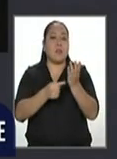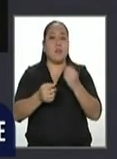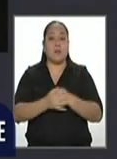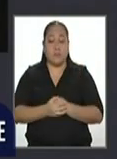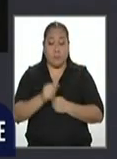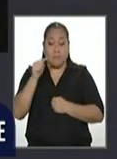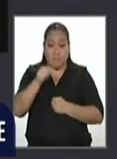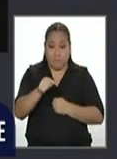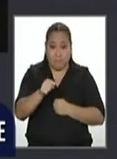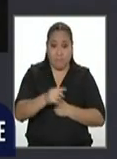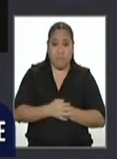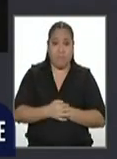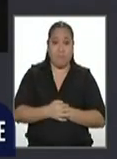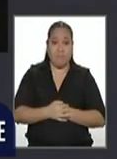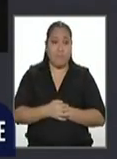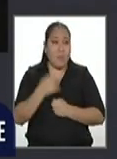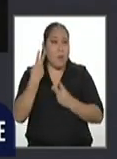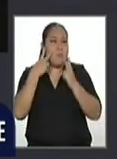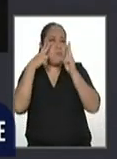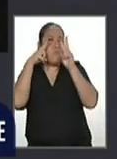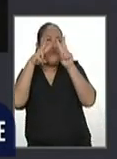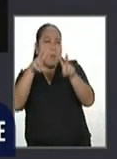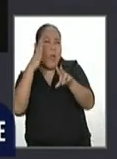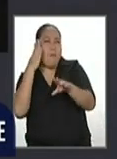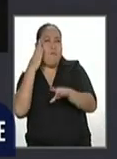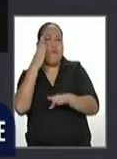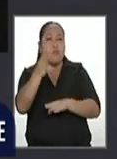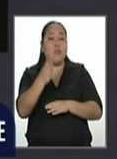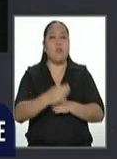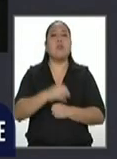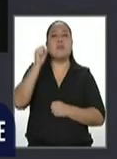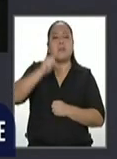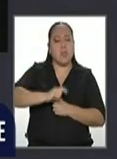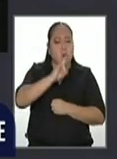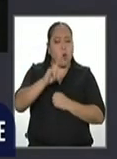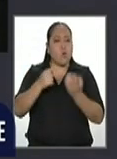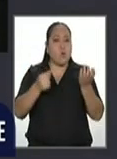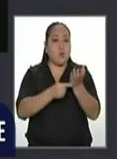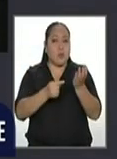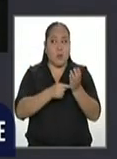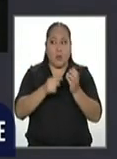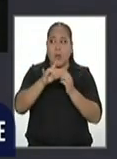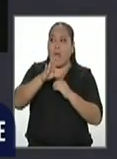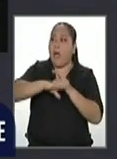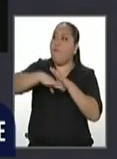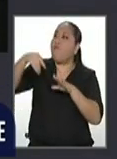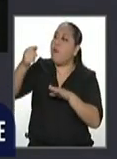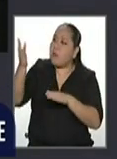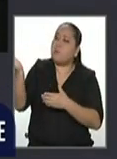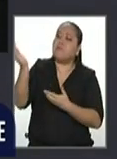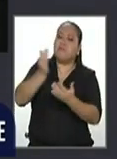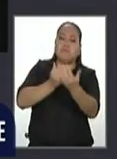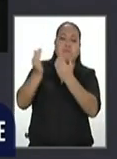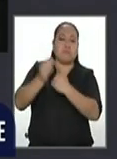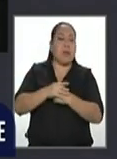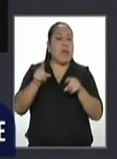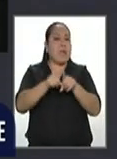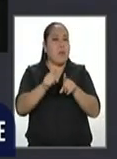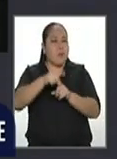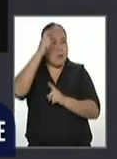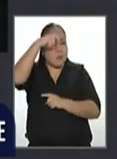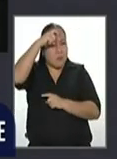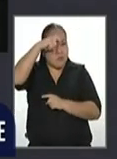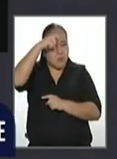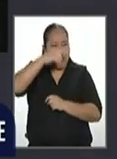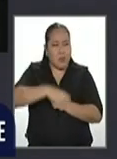que justamente mira hacia el futuro, sí, utiliza la tecnología de afuera y también los saberes